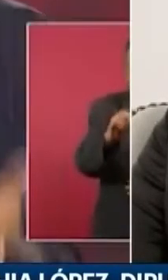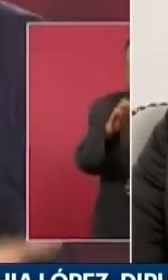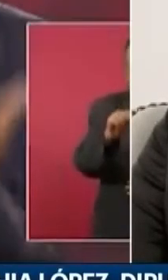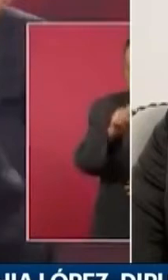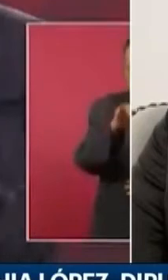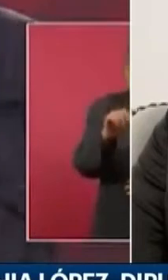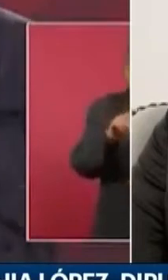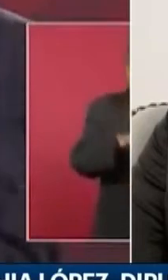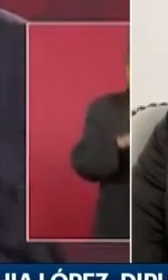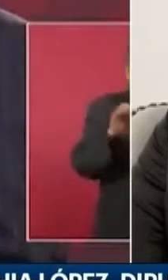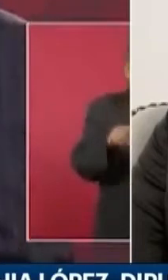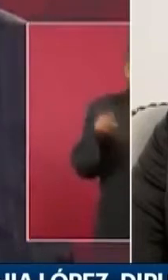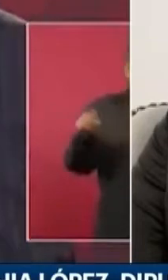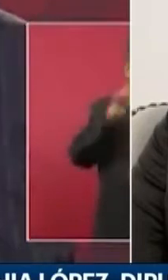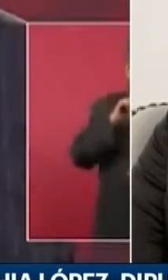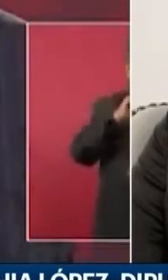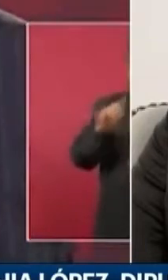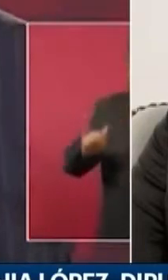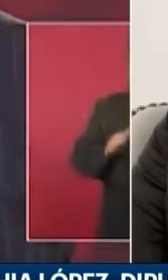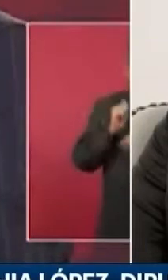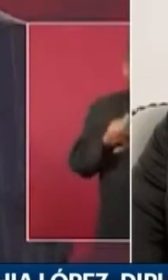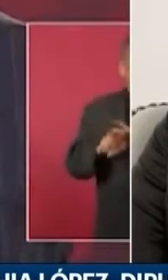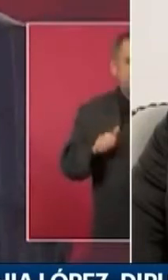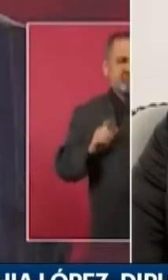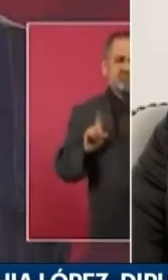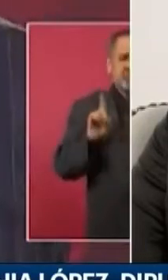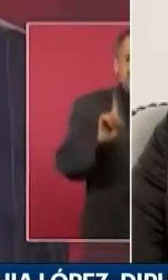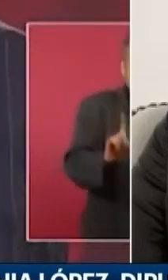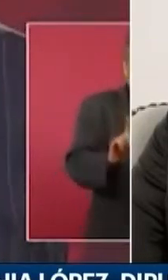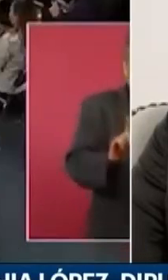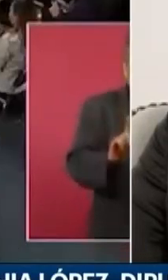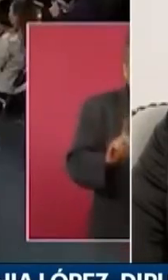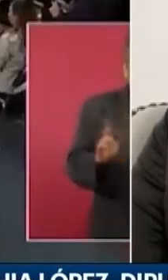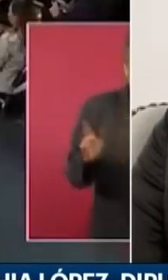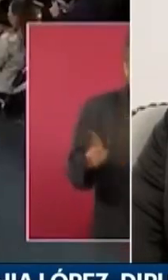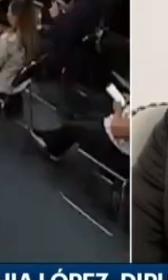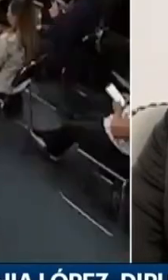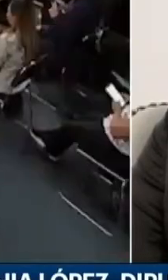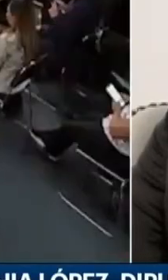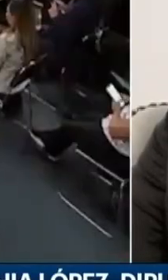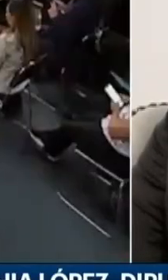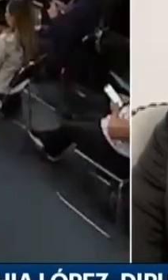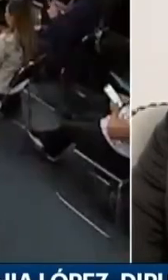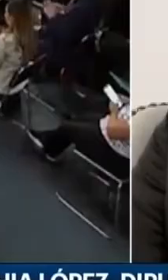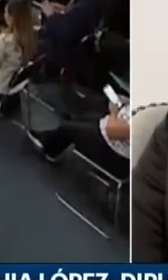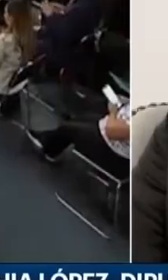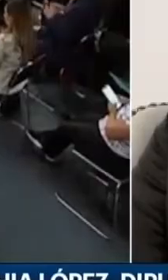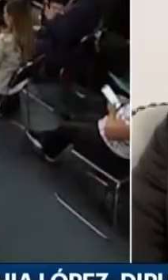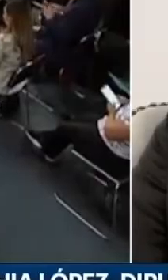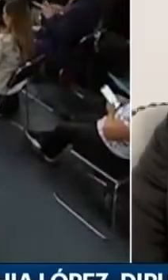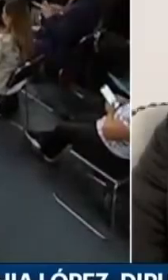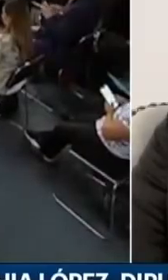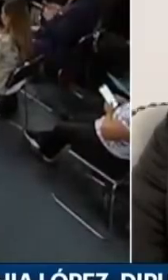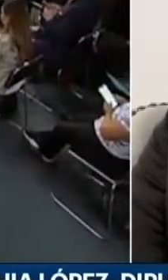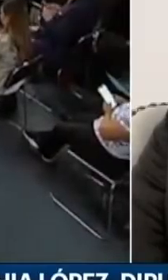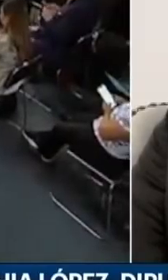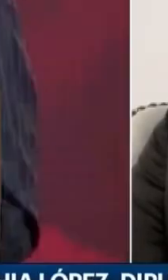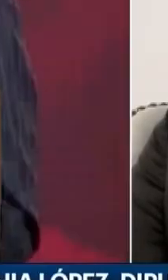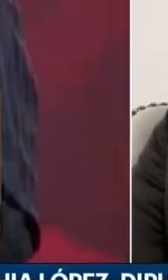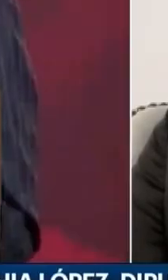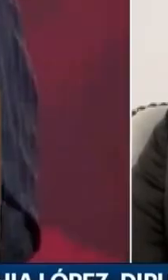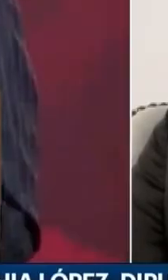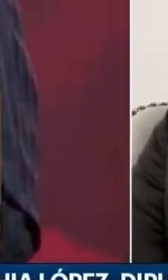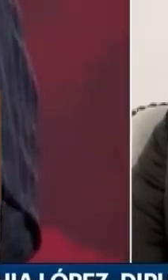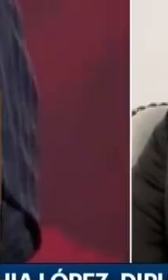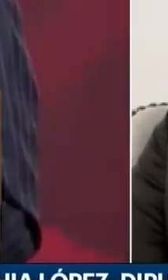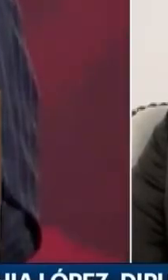es importante lo que usted dice. Por fuera de la ideología, por fuera de la visión política, estamos hablando de un mecanismo de